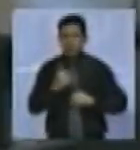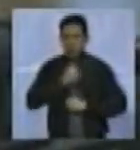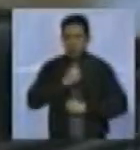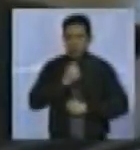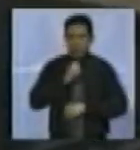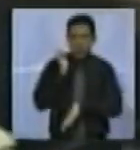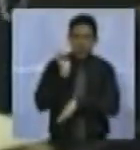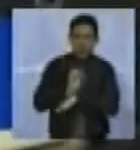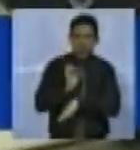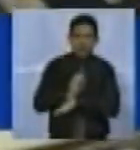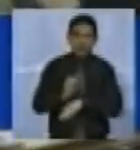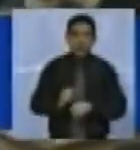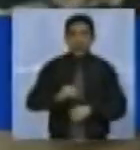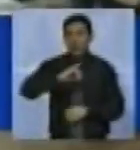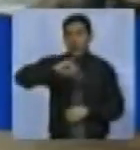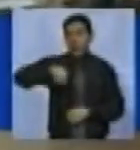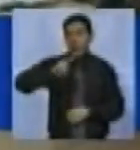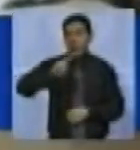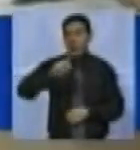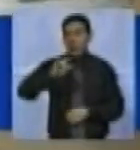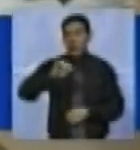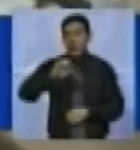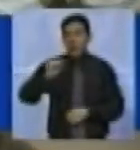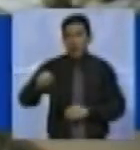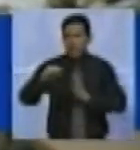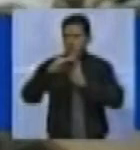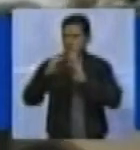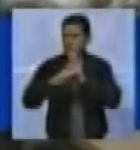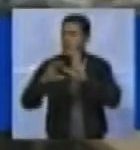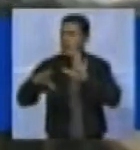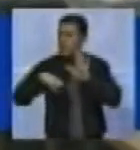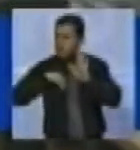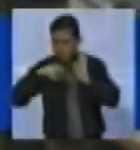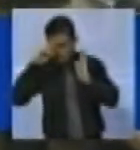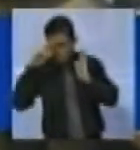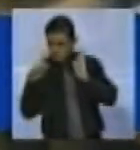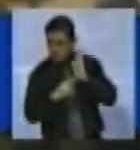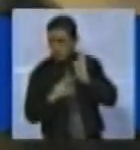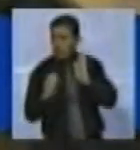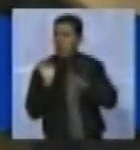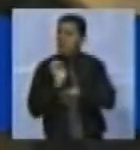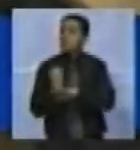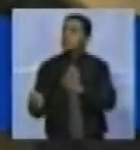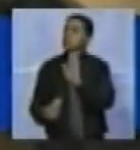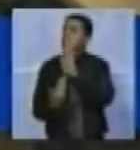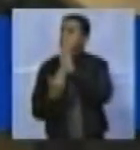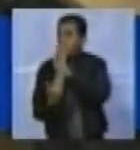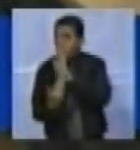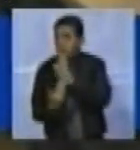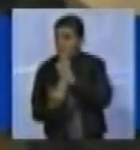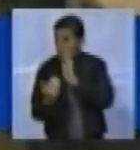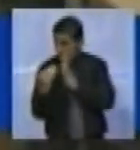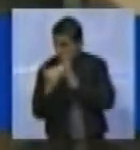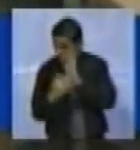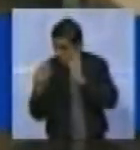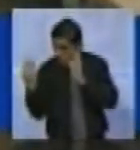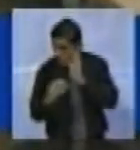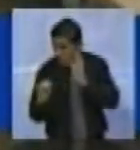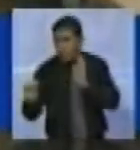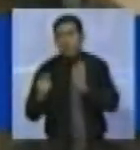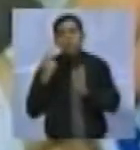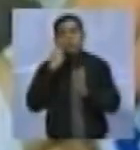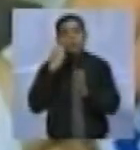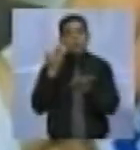extranjeras. Julian Assange deberá ceñirse a las reglas de convivencia que Ecuador proponga. De no hacerlo, se podría analizar su condición de